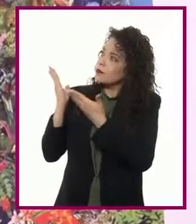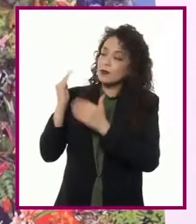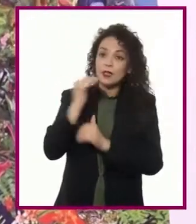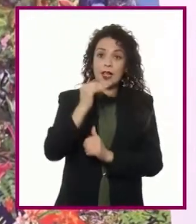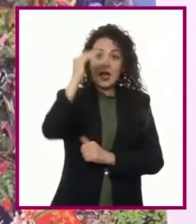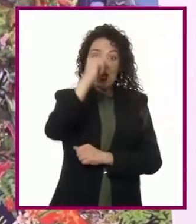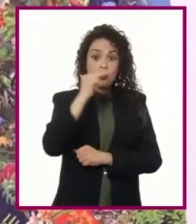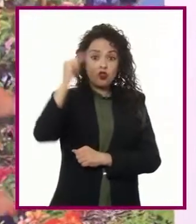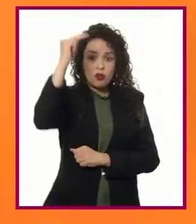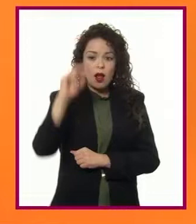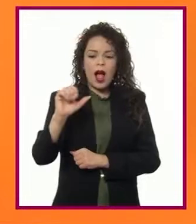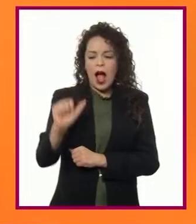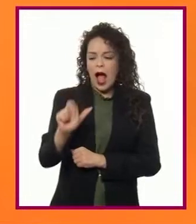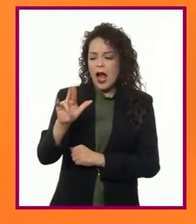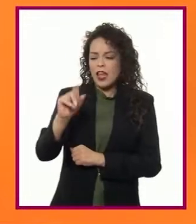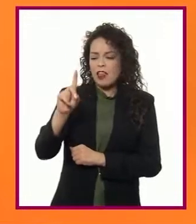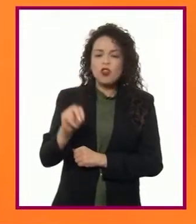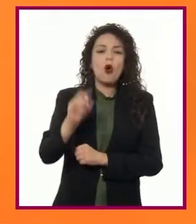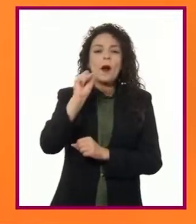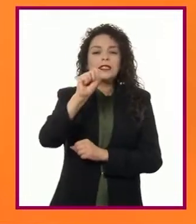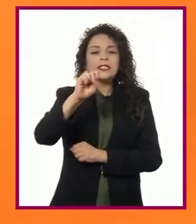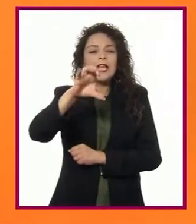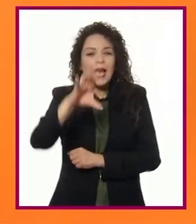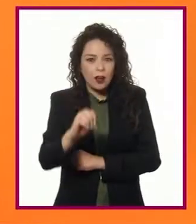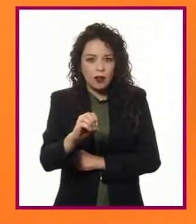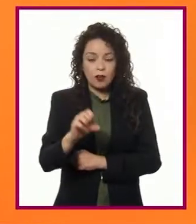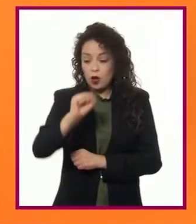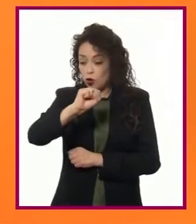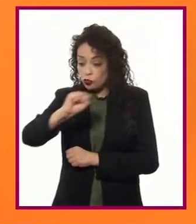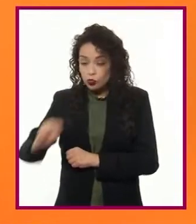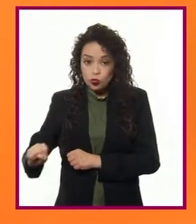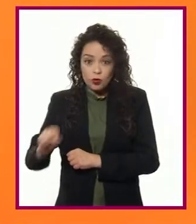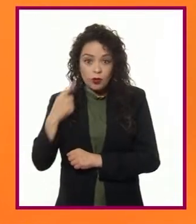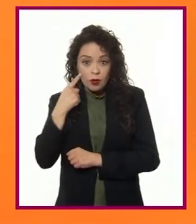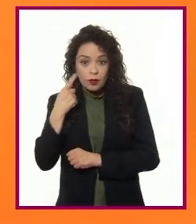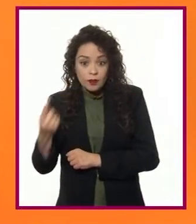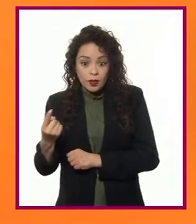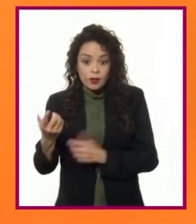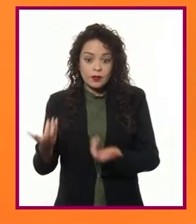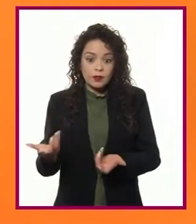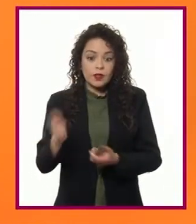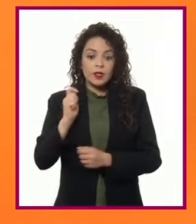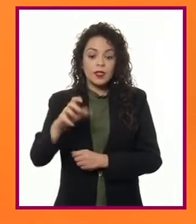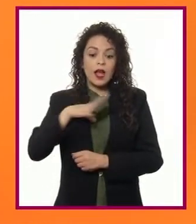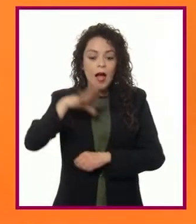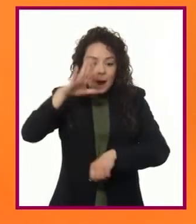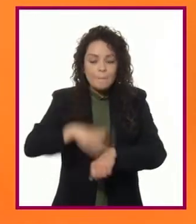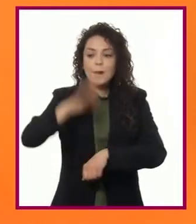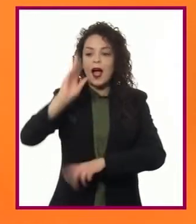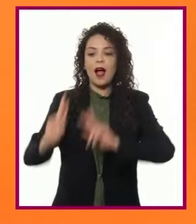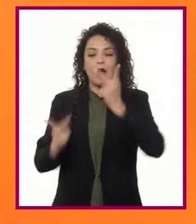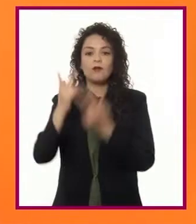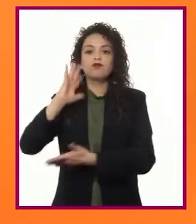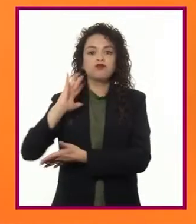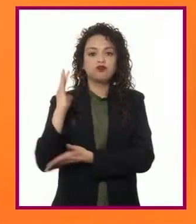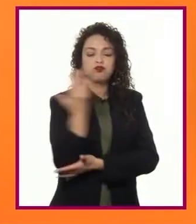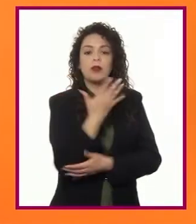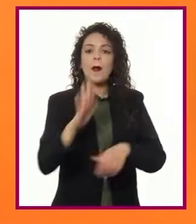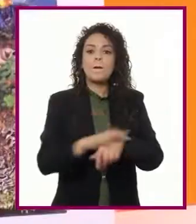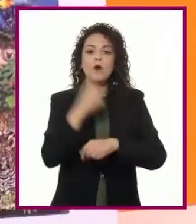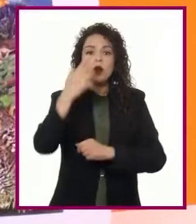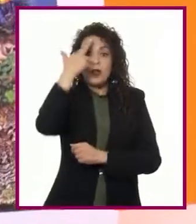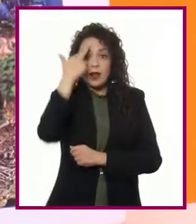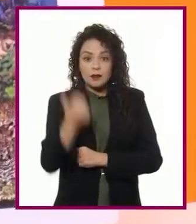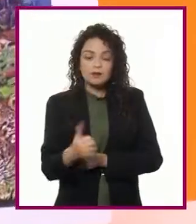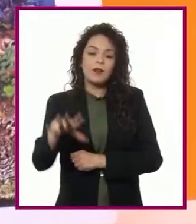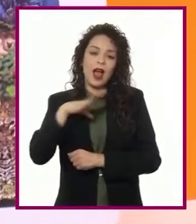áridos o esteparios. Y en la parte sur vemos vemos mucha más vegetación porque el clima es